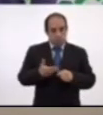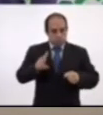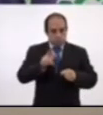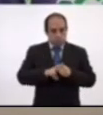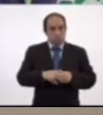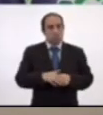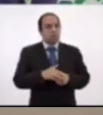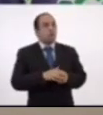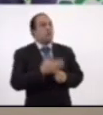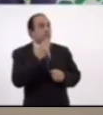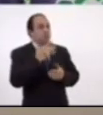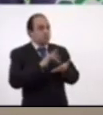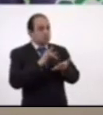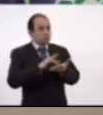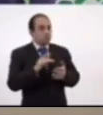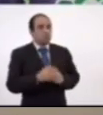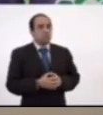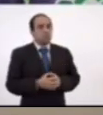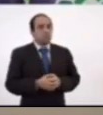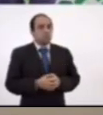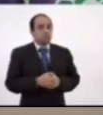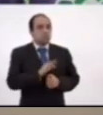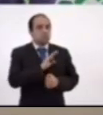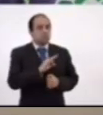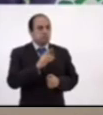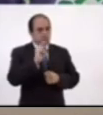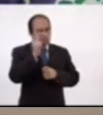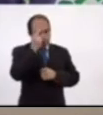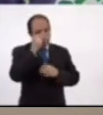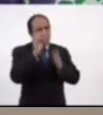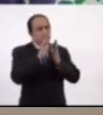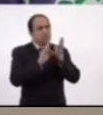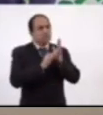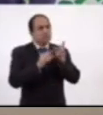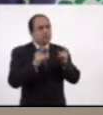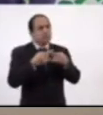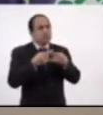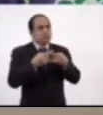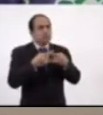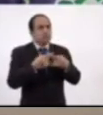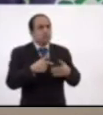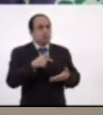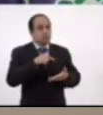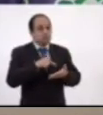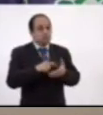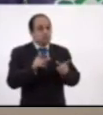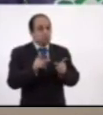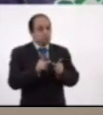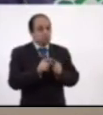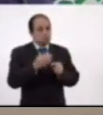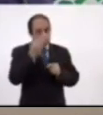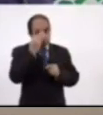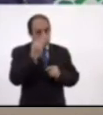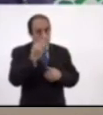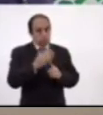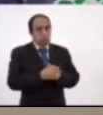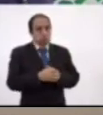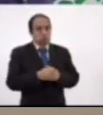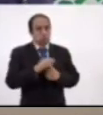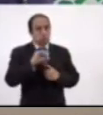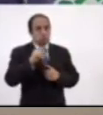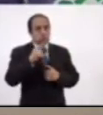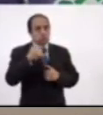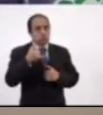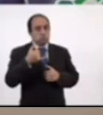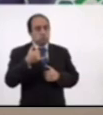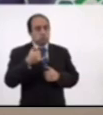bien, gracias. Y si me pueden recordar la fecha del cierre de la unidad temporal del Citibanamex y ese personal, si